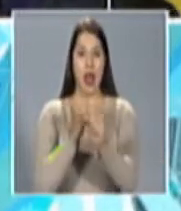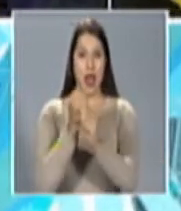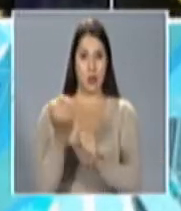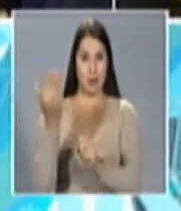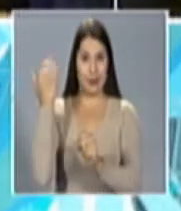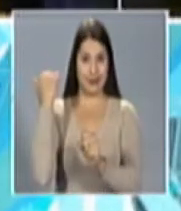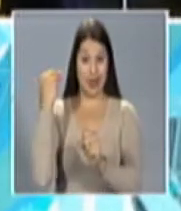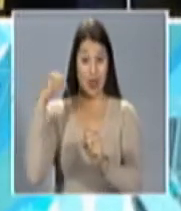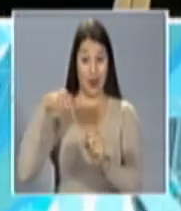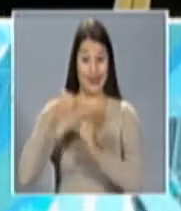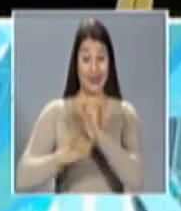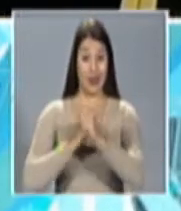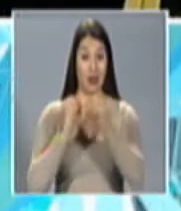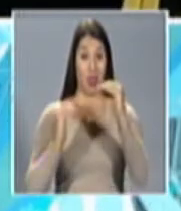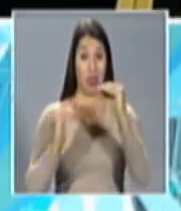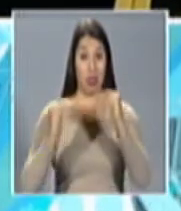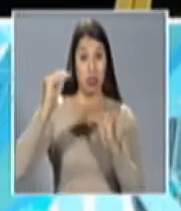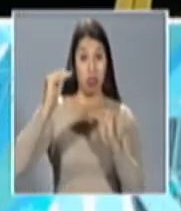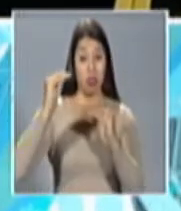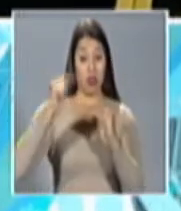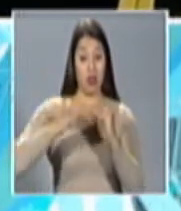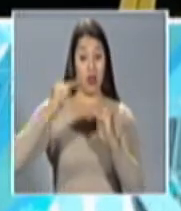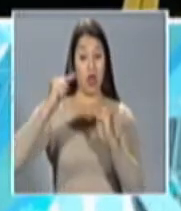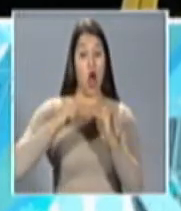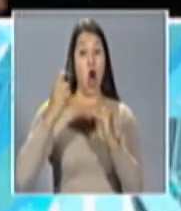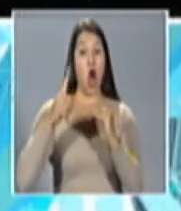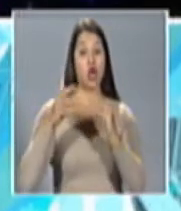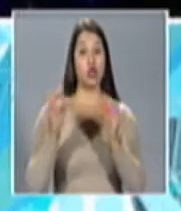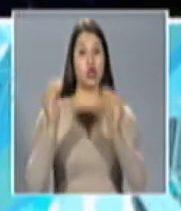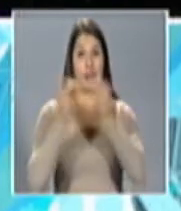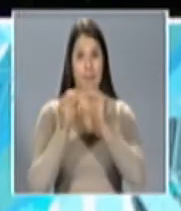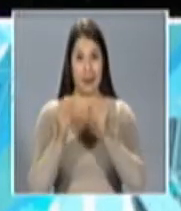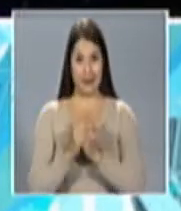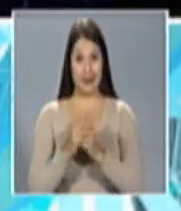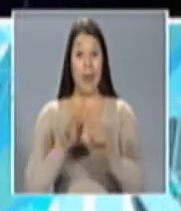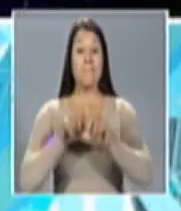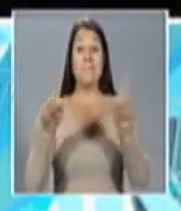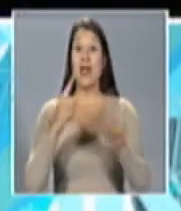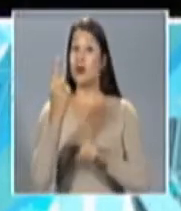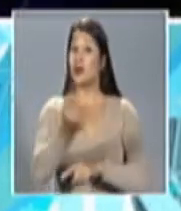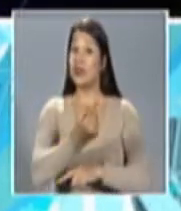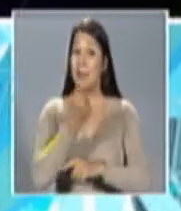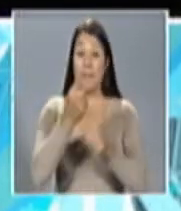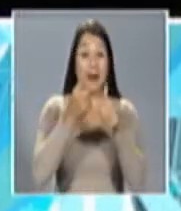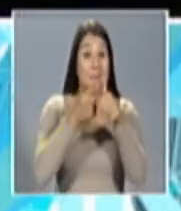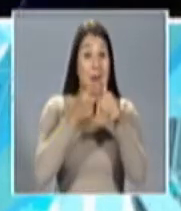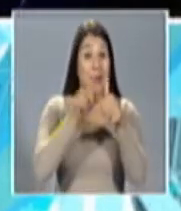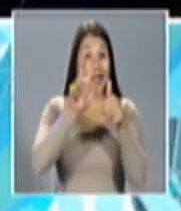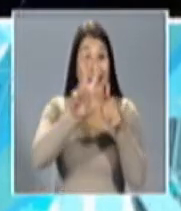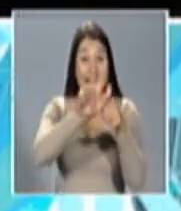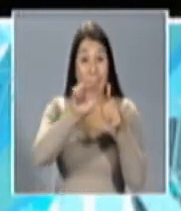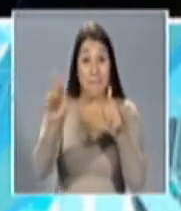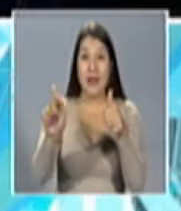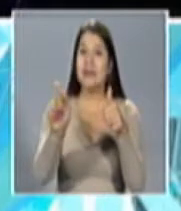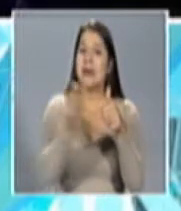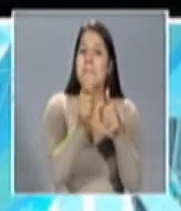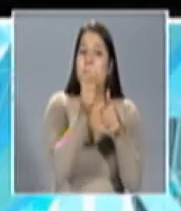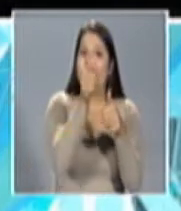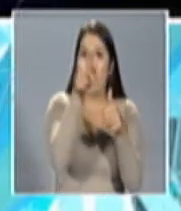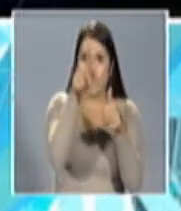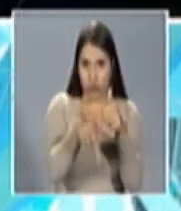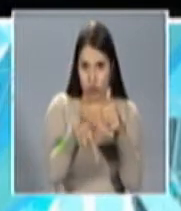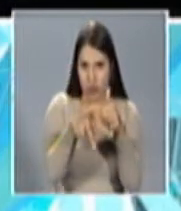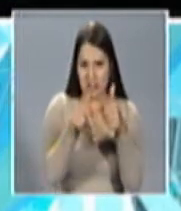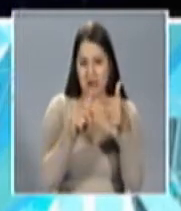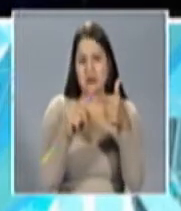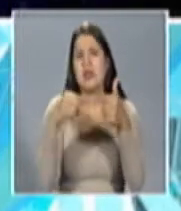primera tendencia que hay que resaltar, el primer trimestre del año es el mes bajito de los homicidios, es decir, los homicidios tienden a incrementarse más o menos a mitad de año y ya cuando